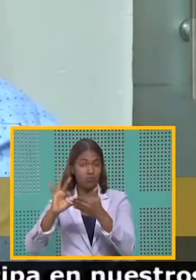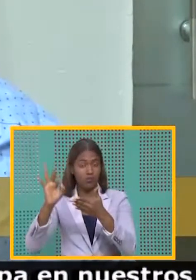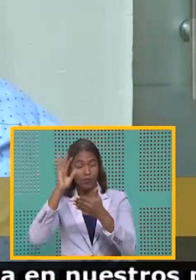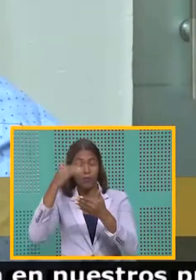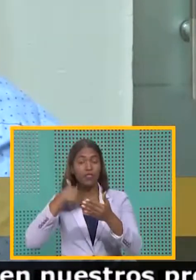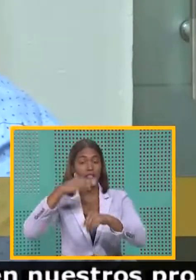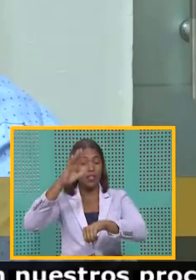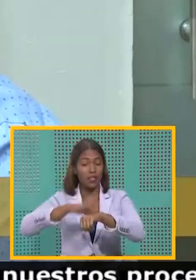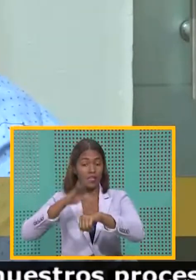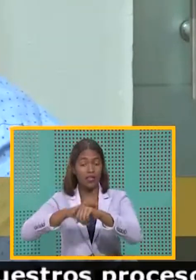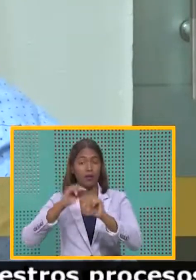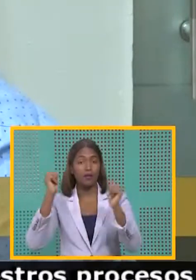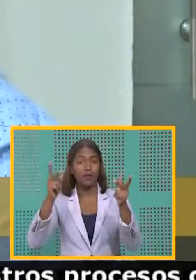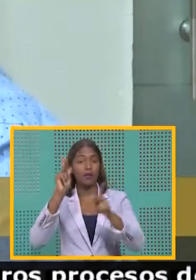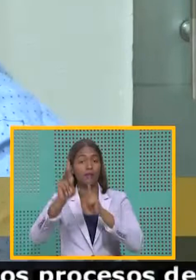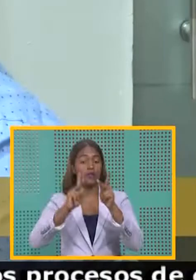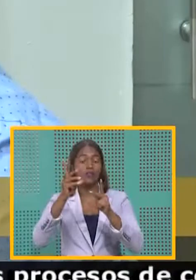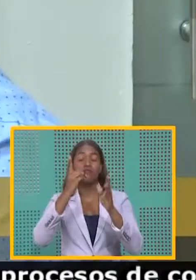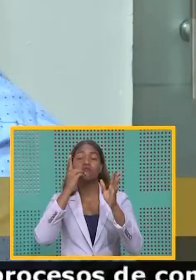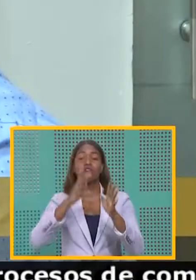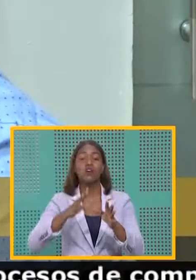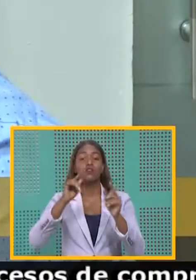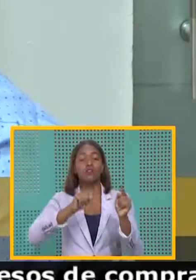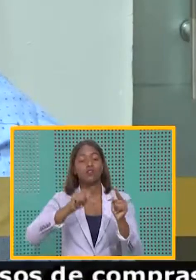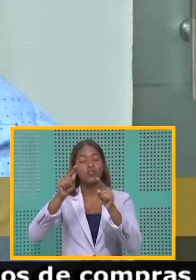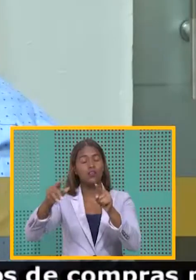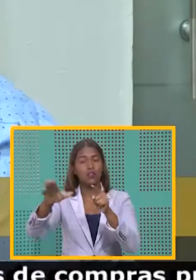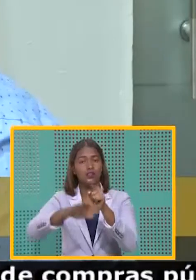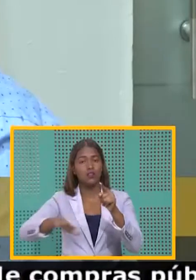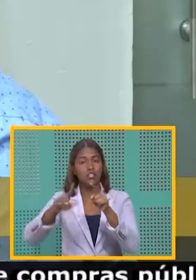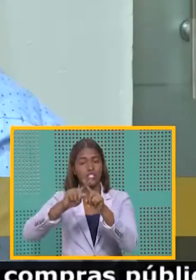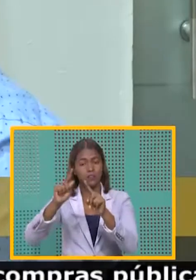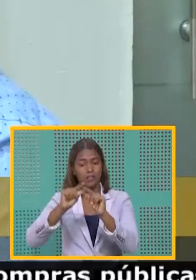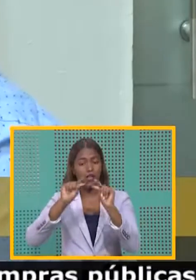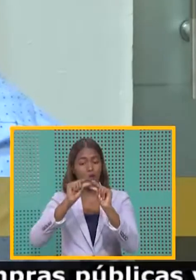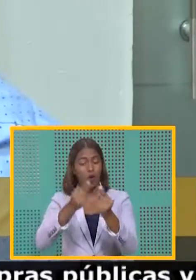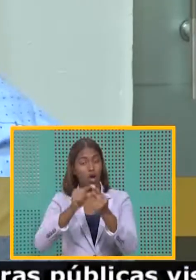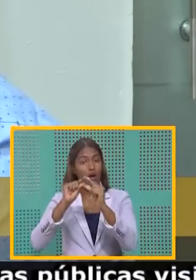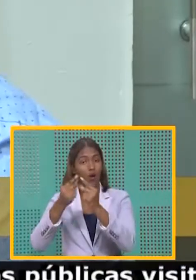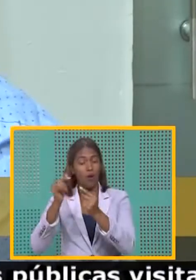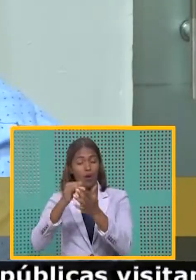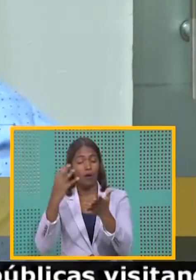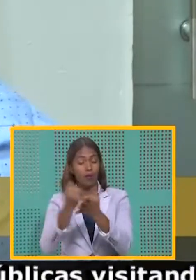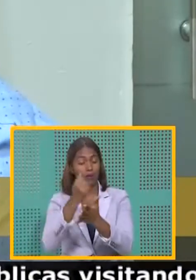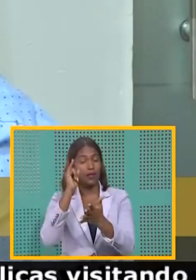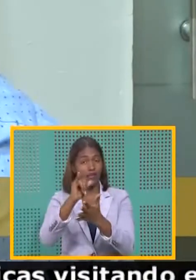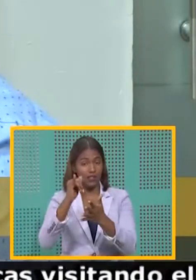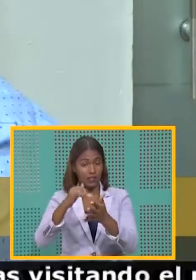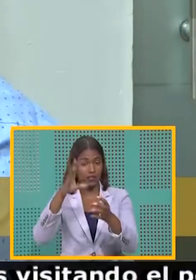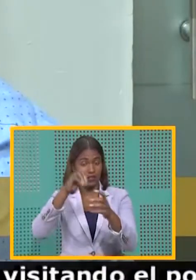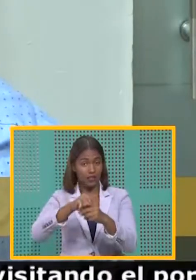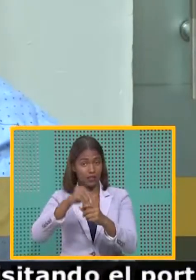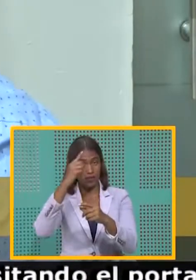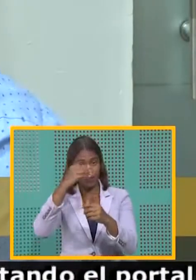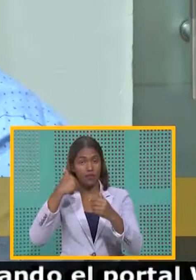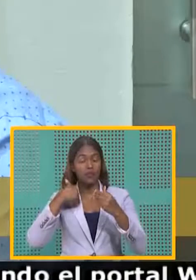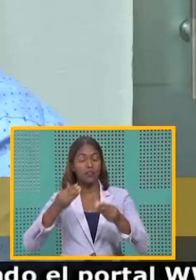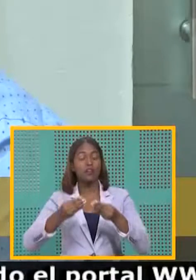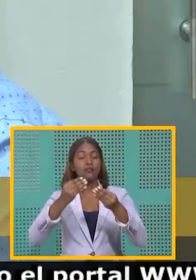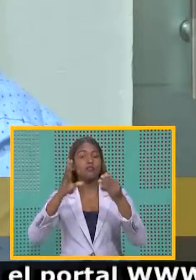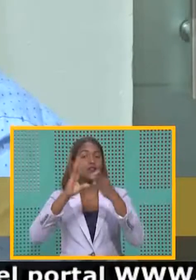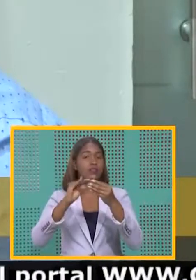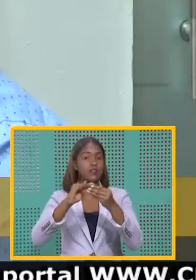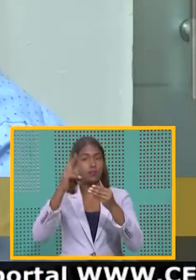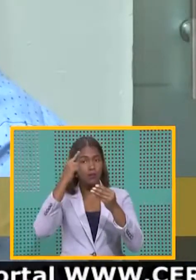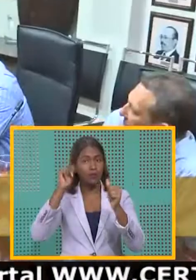a los productores dominicanos a acudir a las diferentes agencias y aprovechar esta concesión que se nos ha dado